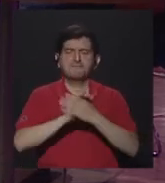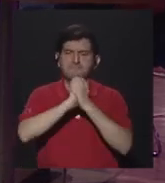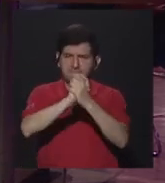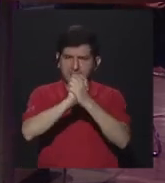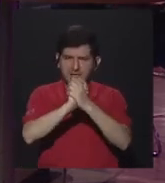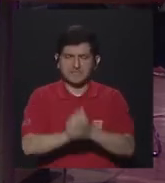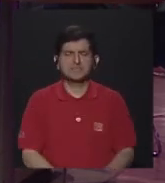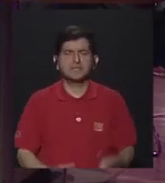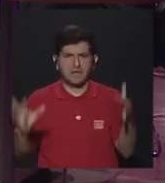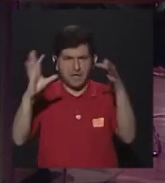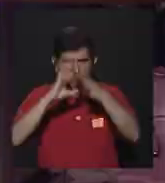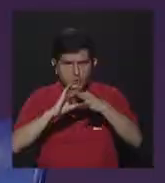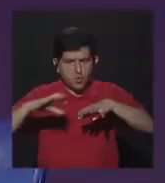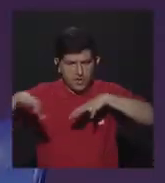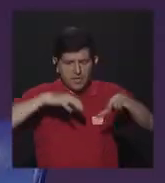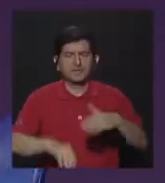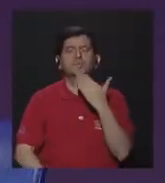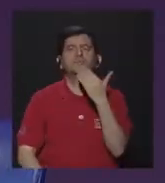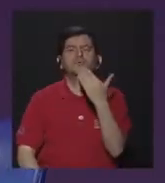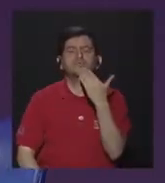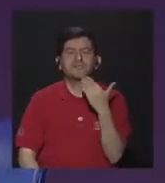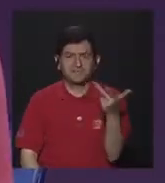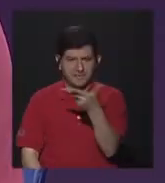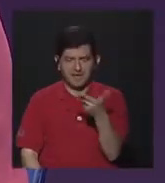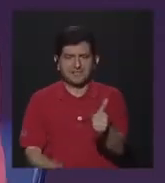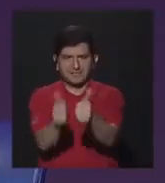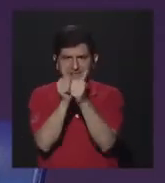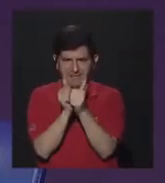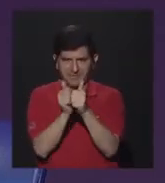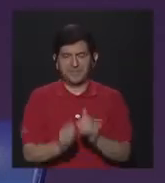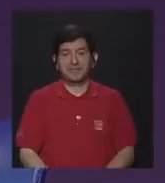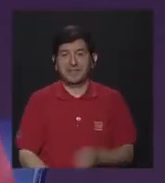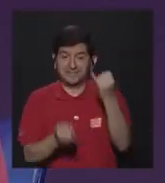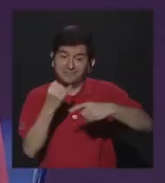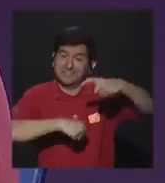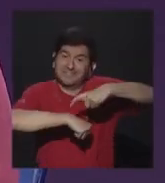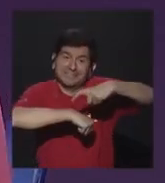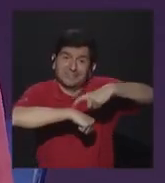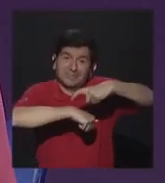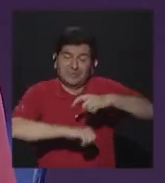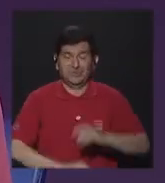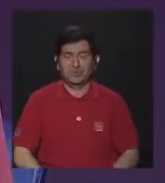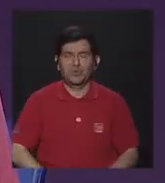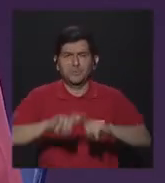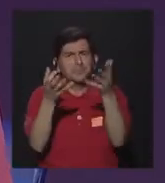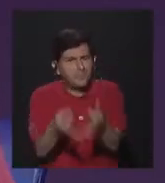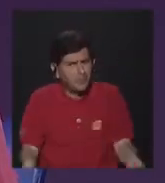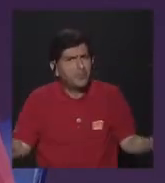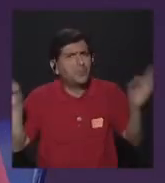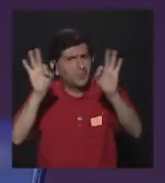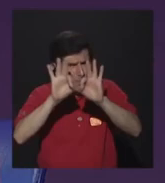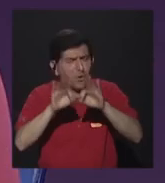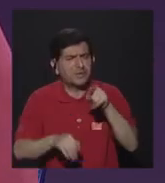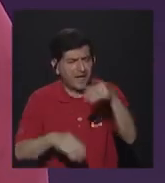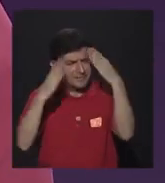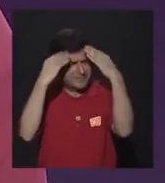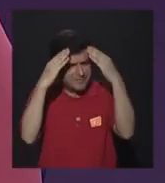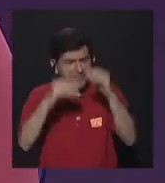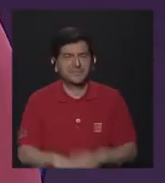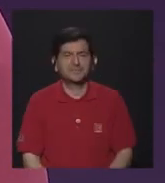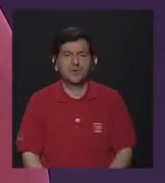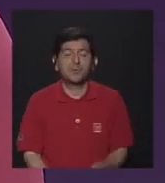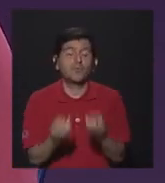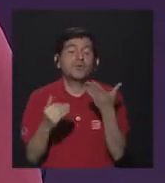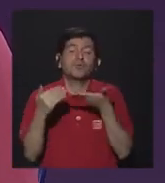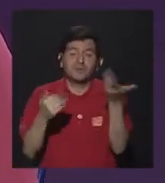es si tenemos que unificar más las acciones muchas gracias a ustedes por acompañarnos en eso el tiempo así pero es importante haber dado esta información claro